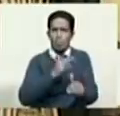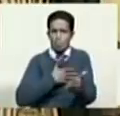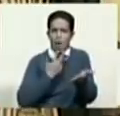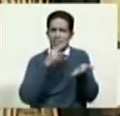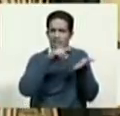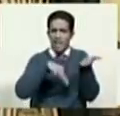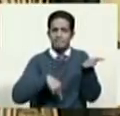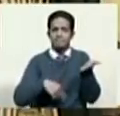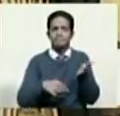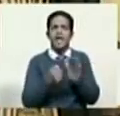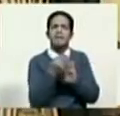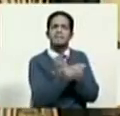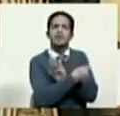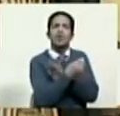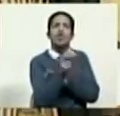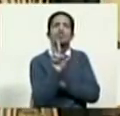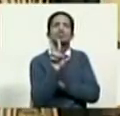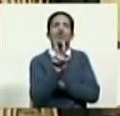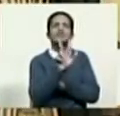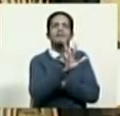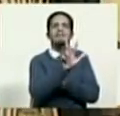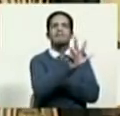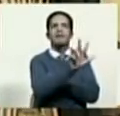el 233.